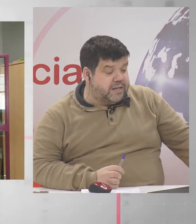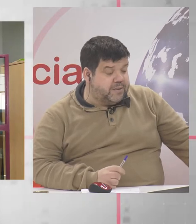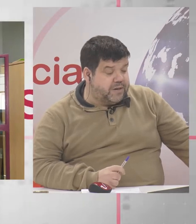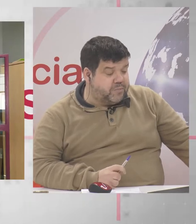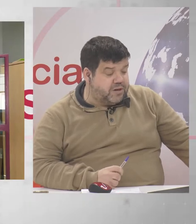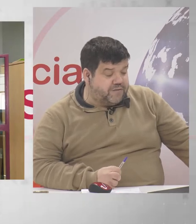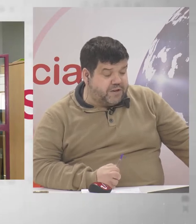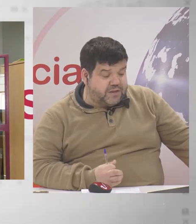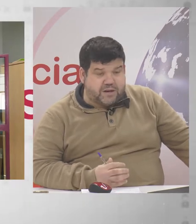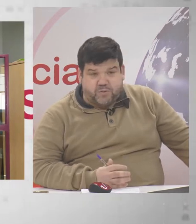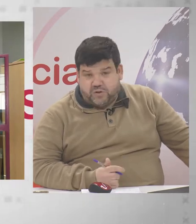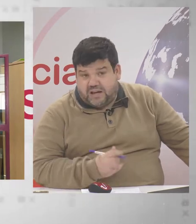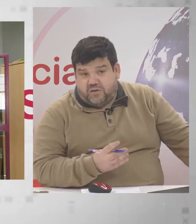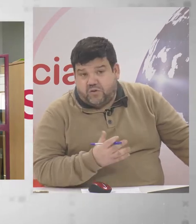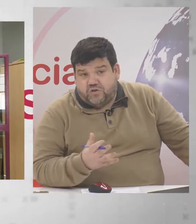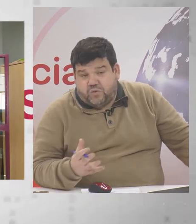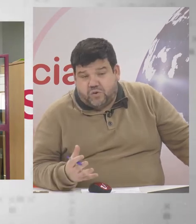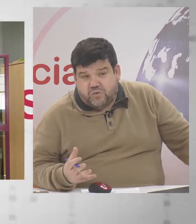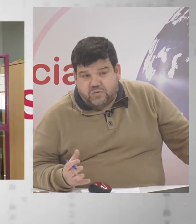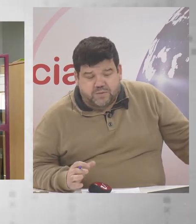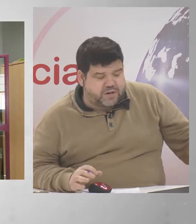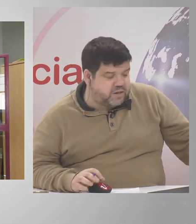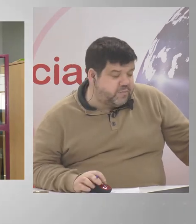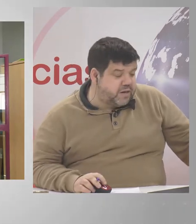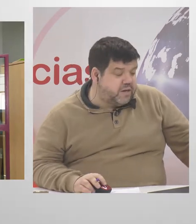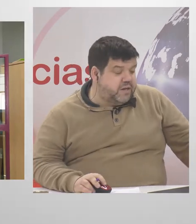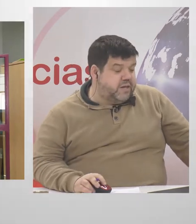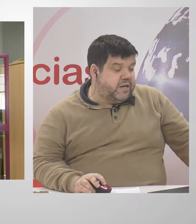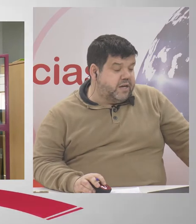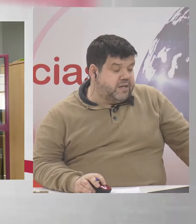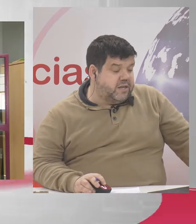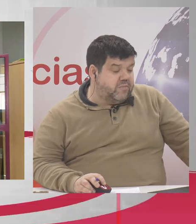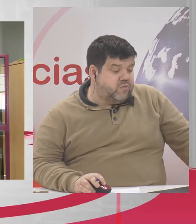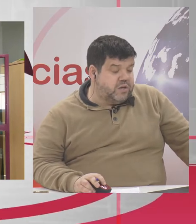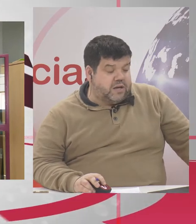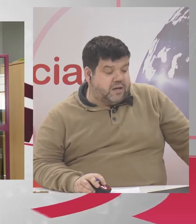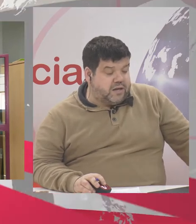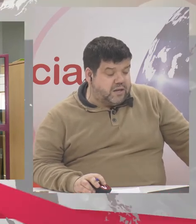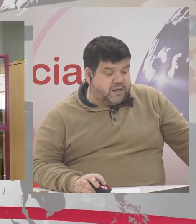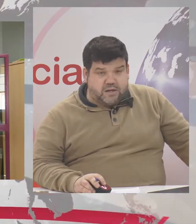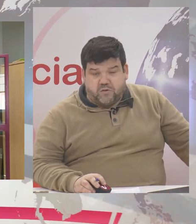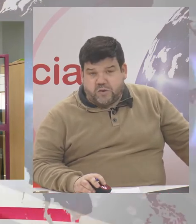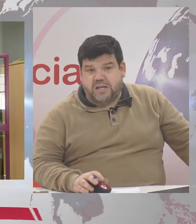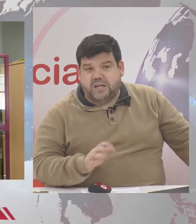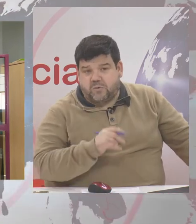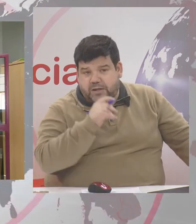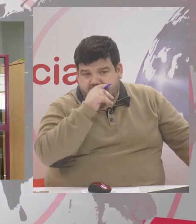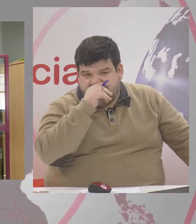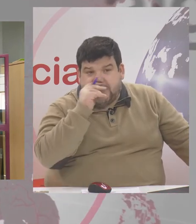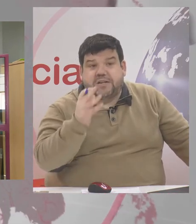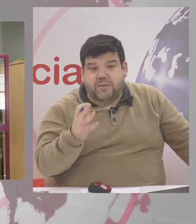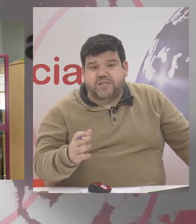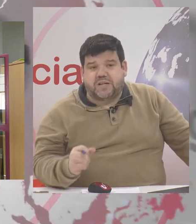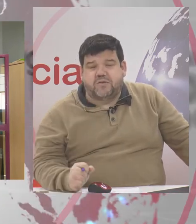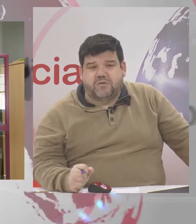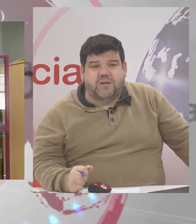el alcalde, para poderla felicitar por ya lo que es un logro, que es participar en este mundial. Hay que recordar, y recuerdan desde